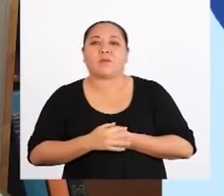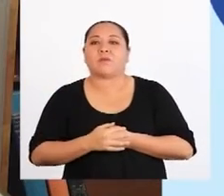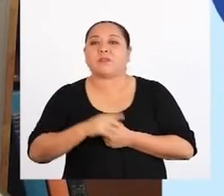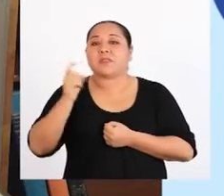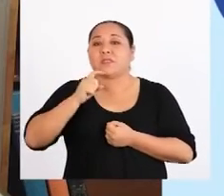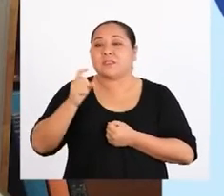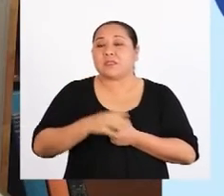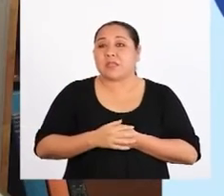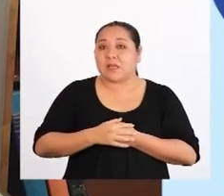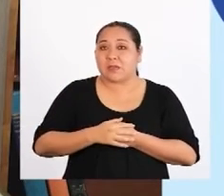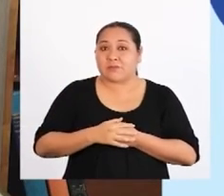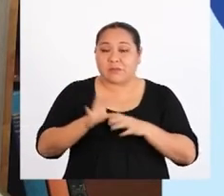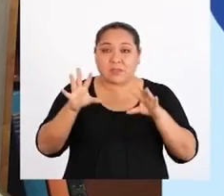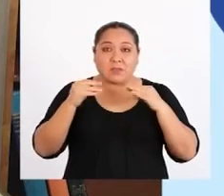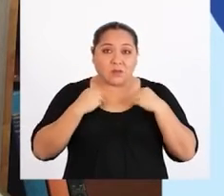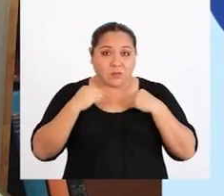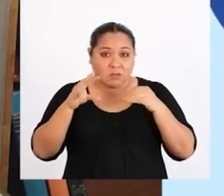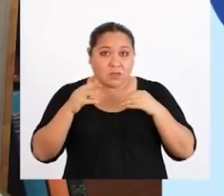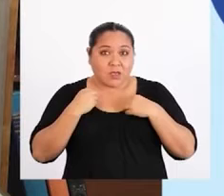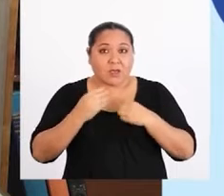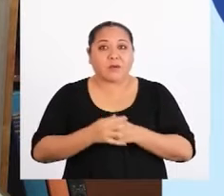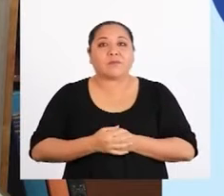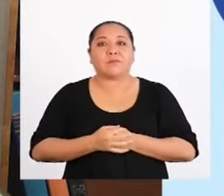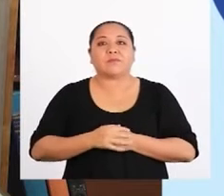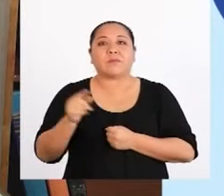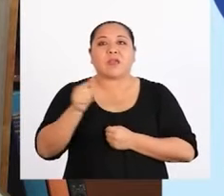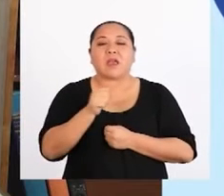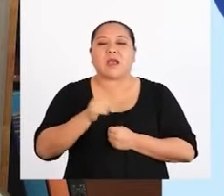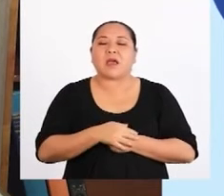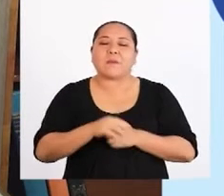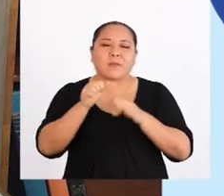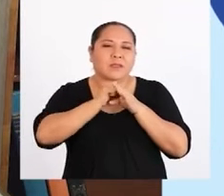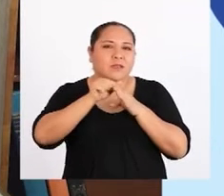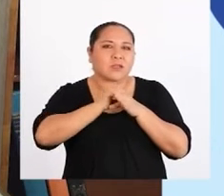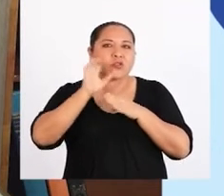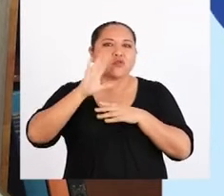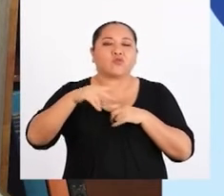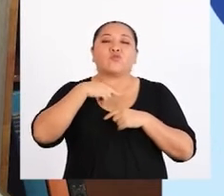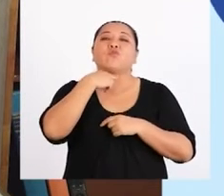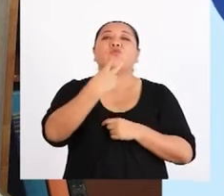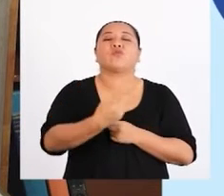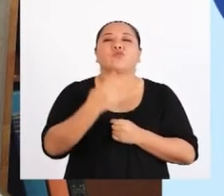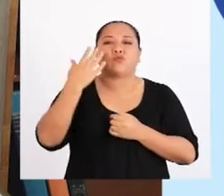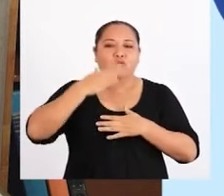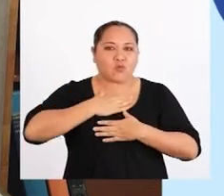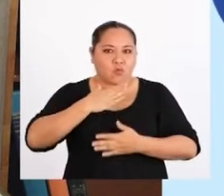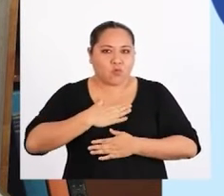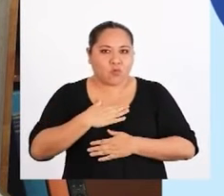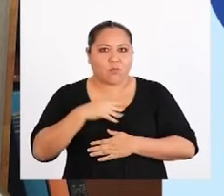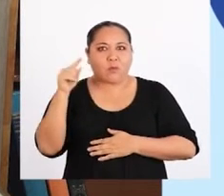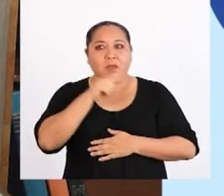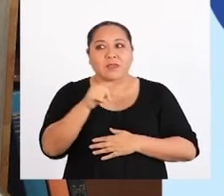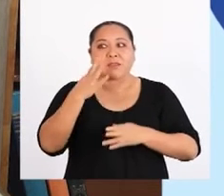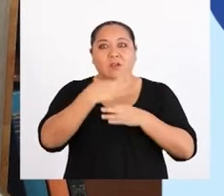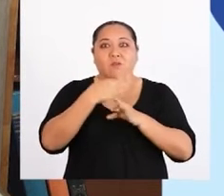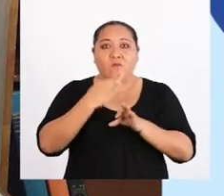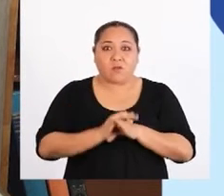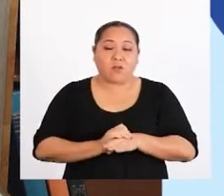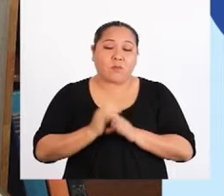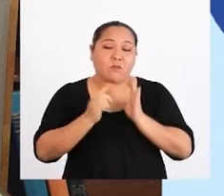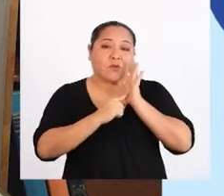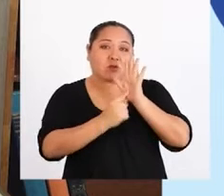Debe estar dispuesto o dispuesta a ejercitar su voz y su cuerpo, para de esa